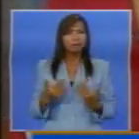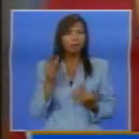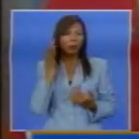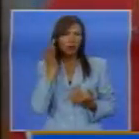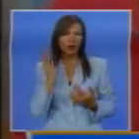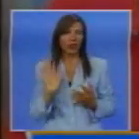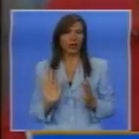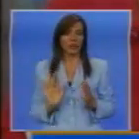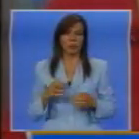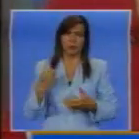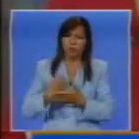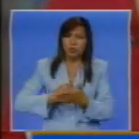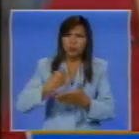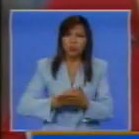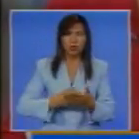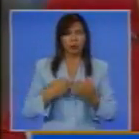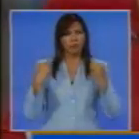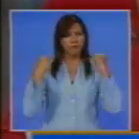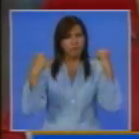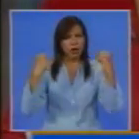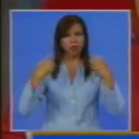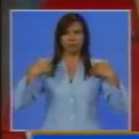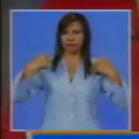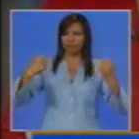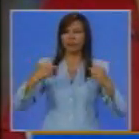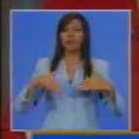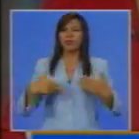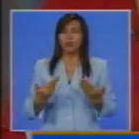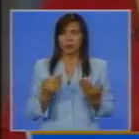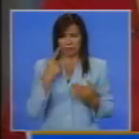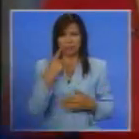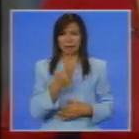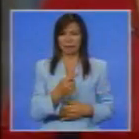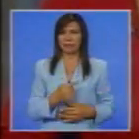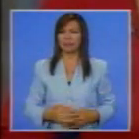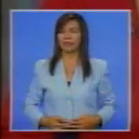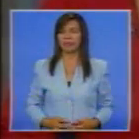de mujeres luchadoras y valientes que son ejemplos de vida.